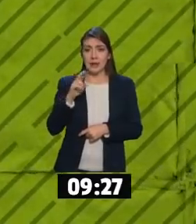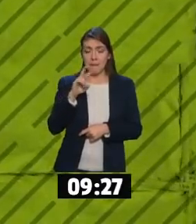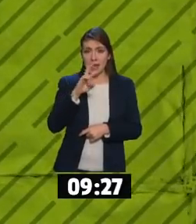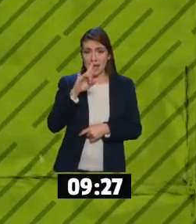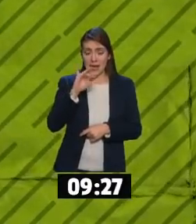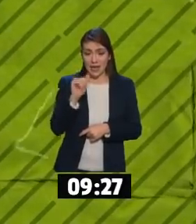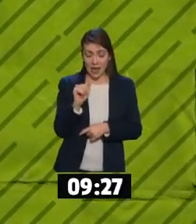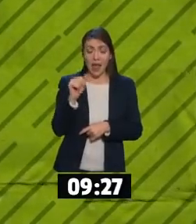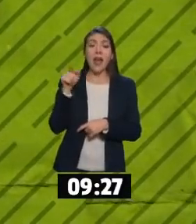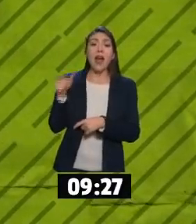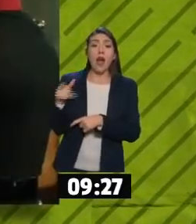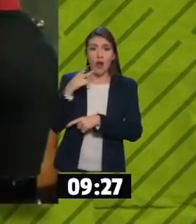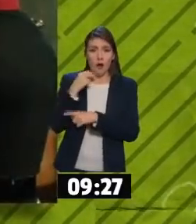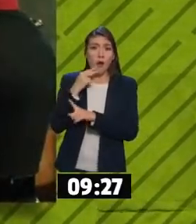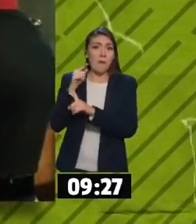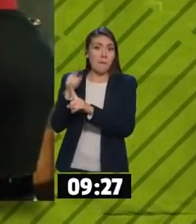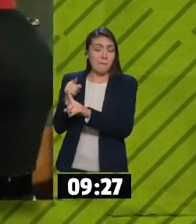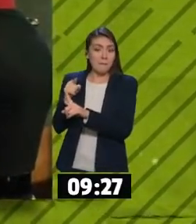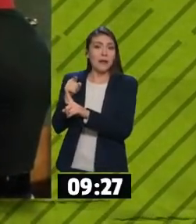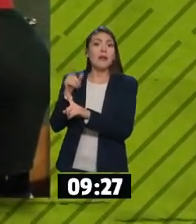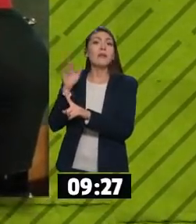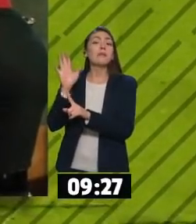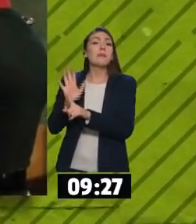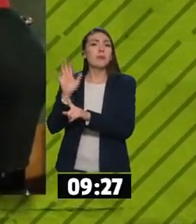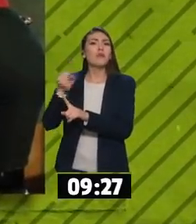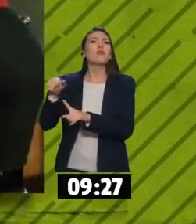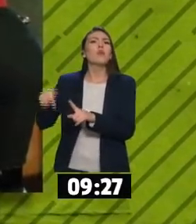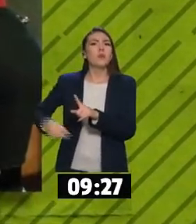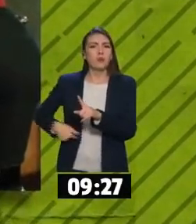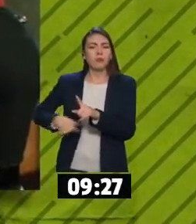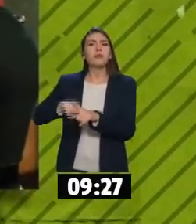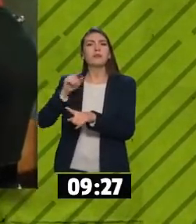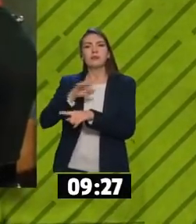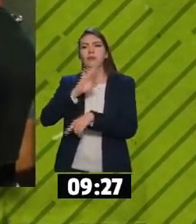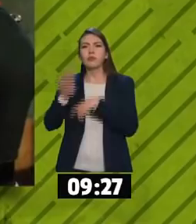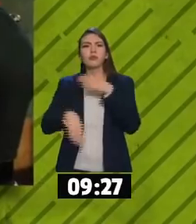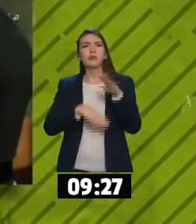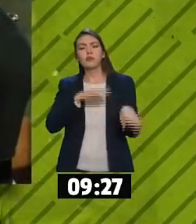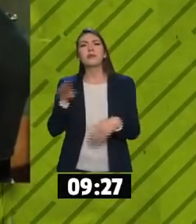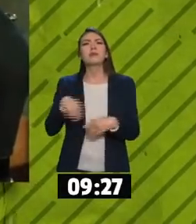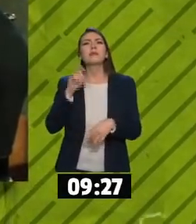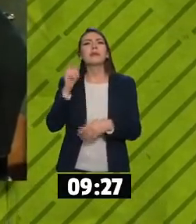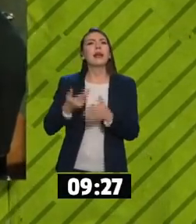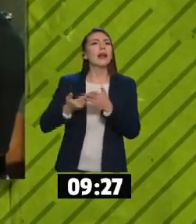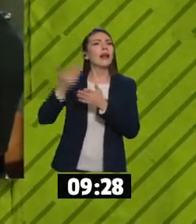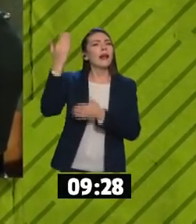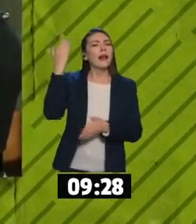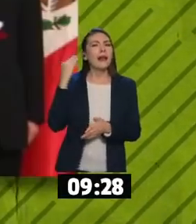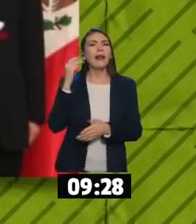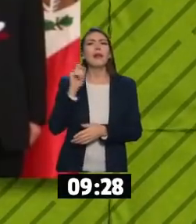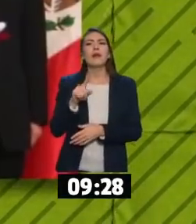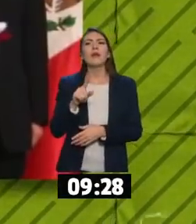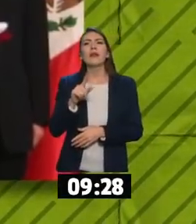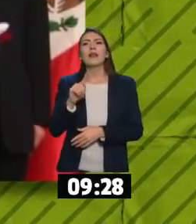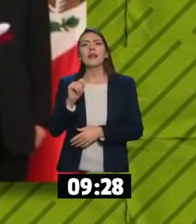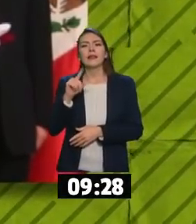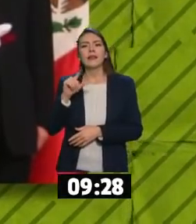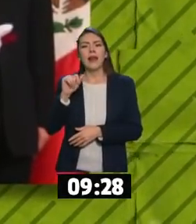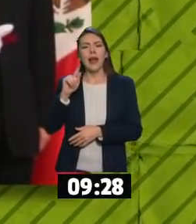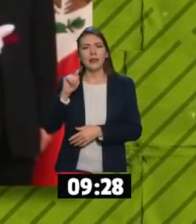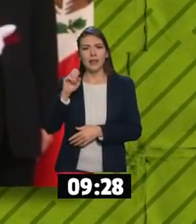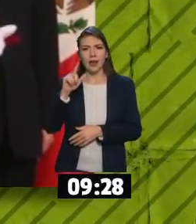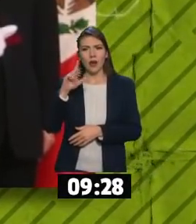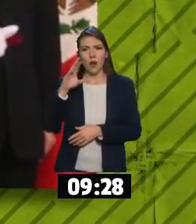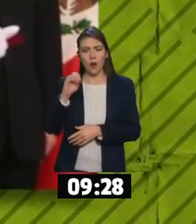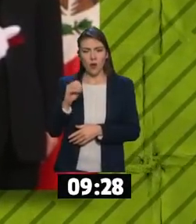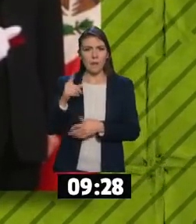responsable probable de la matanza estudiantil de Tlatelolco en el 68. ¿Cuántas habrán dejado pendientes? ¿Cuántas Pues averiguaciones?